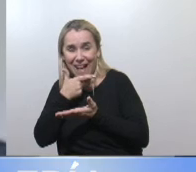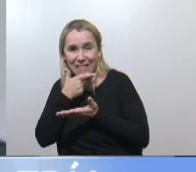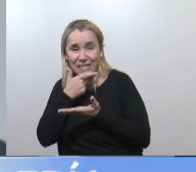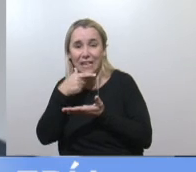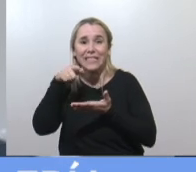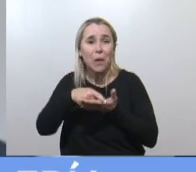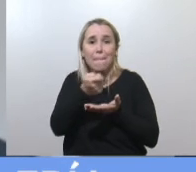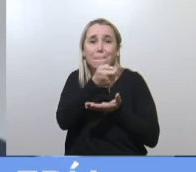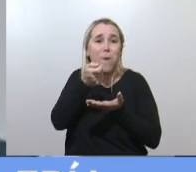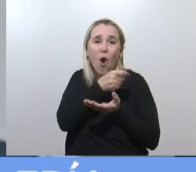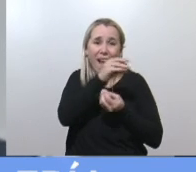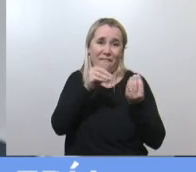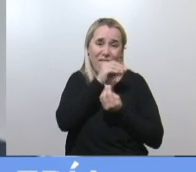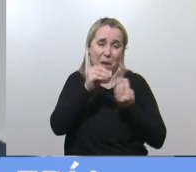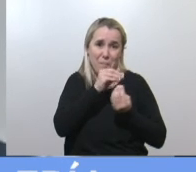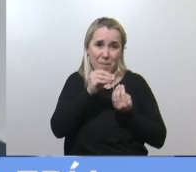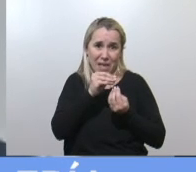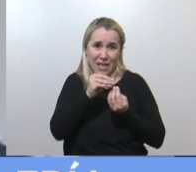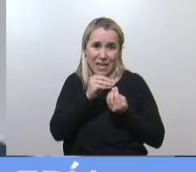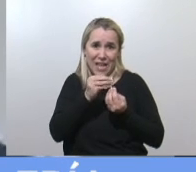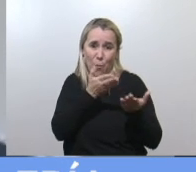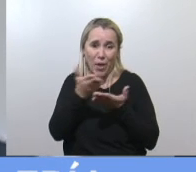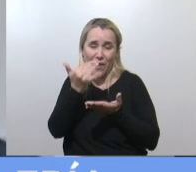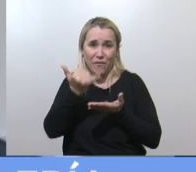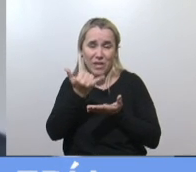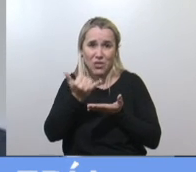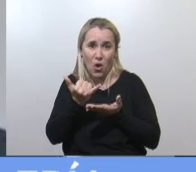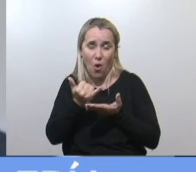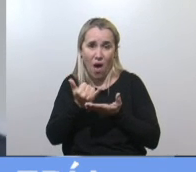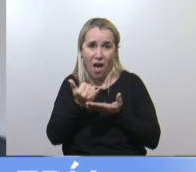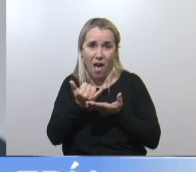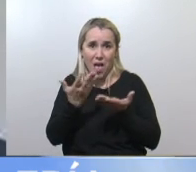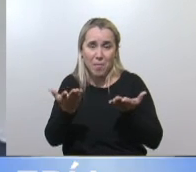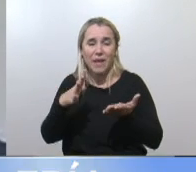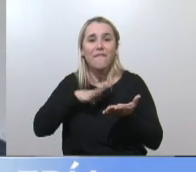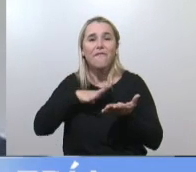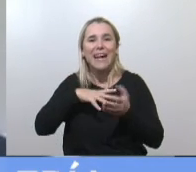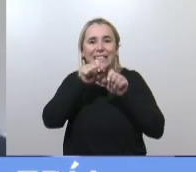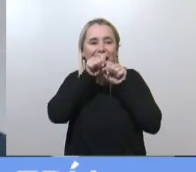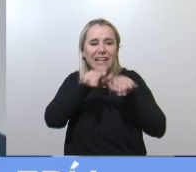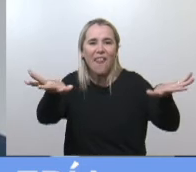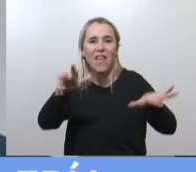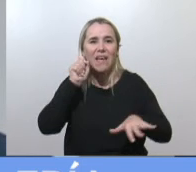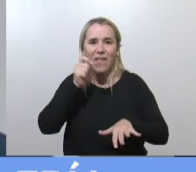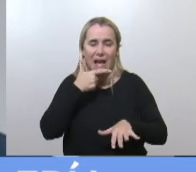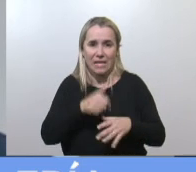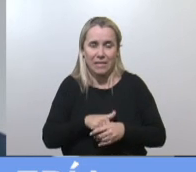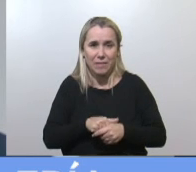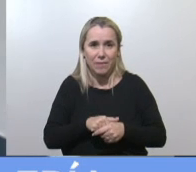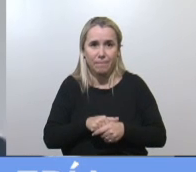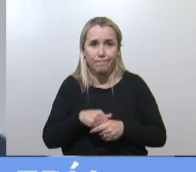relativamente muy pocas las familias usuarias que obtendrán el beneficio debido a la falta de una red de gas. Hago